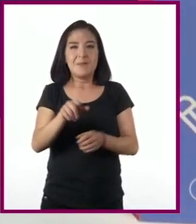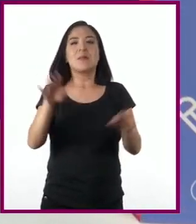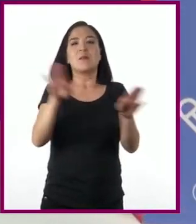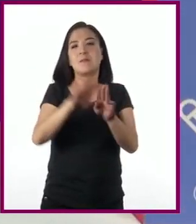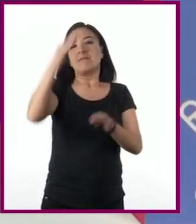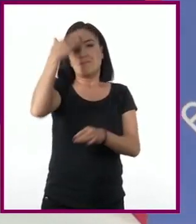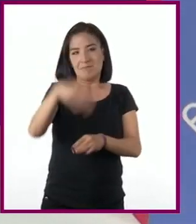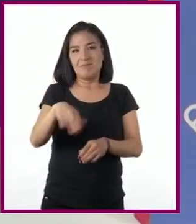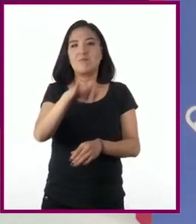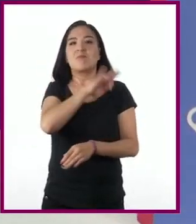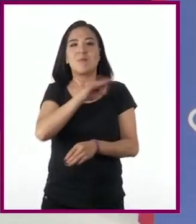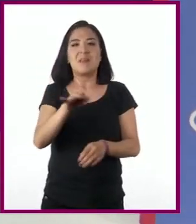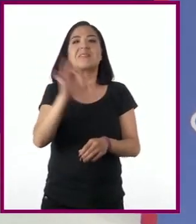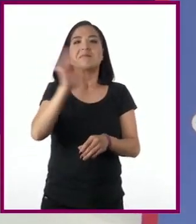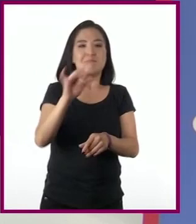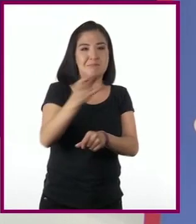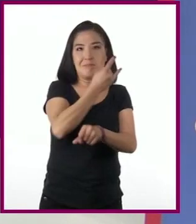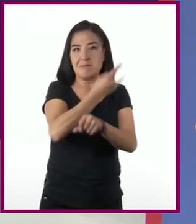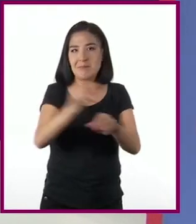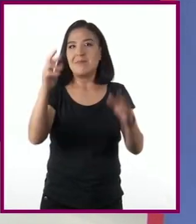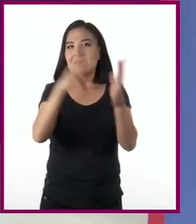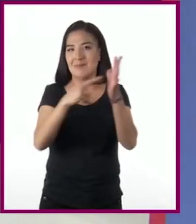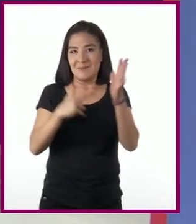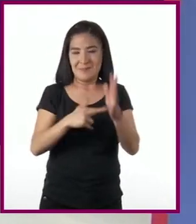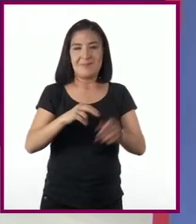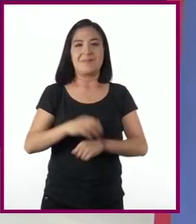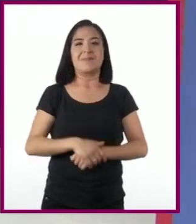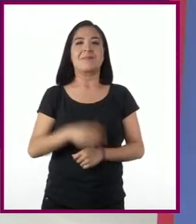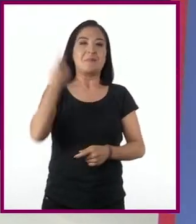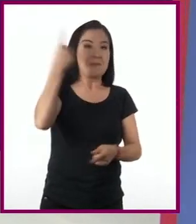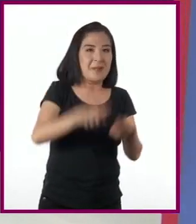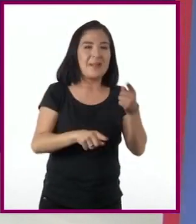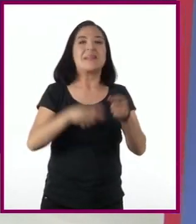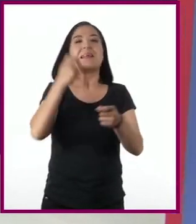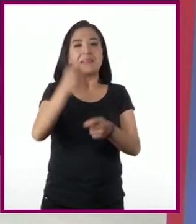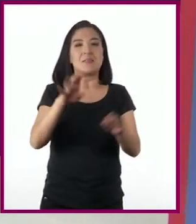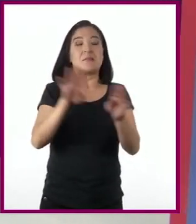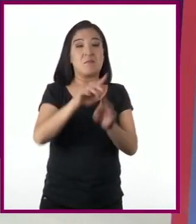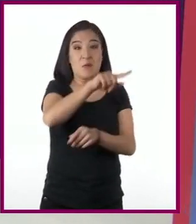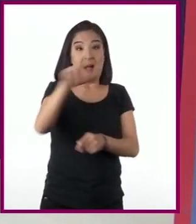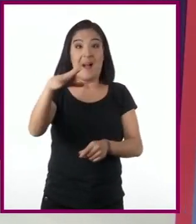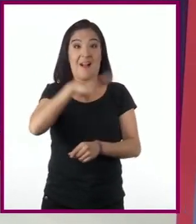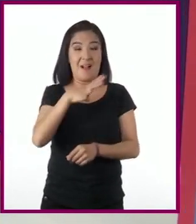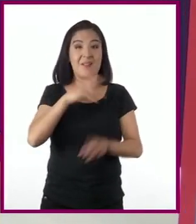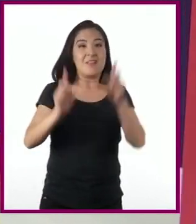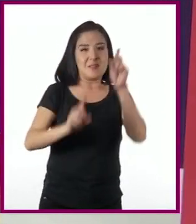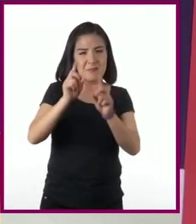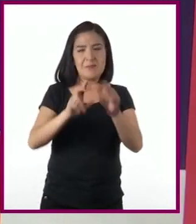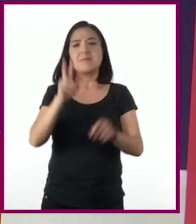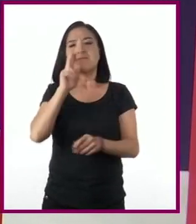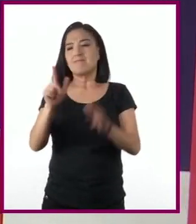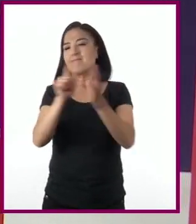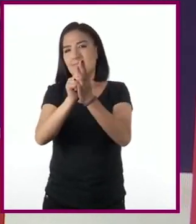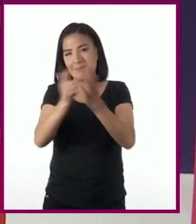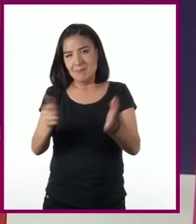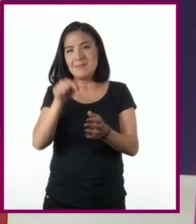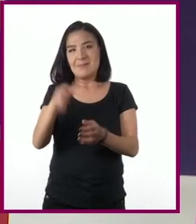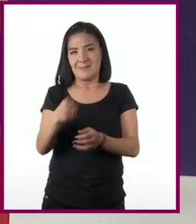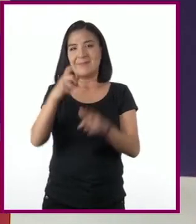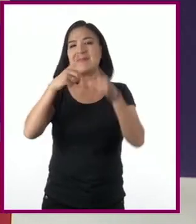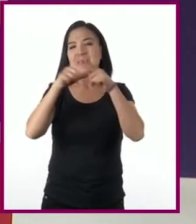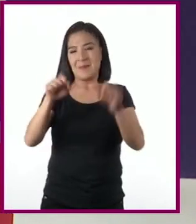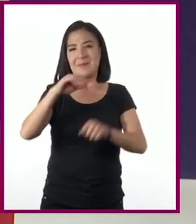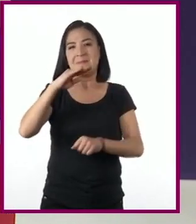sepan qué puede pasar si no cumplen con sus preceptos. Y si tienen alguna duda, consulten en todo momento su libro de